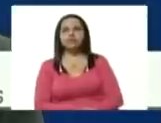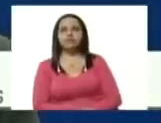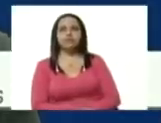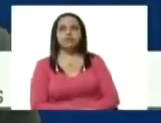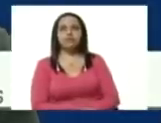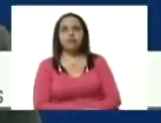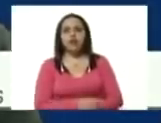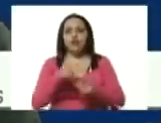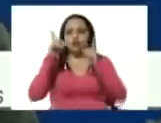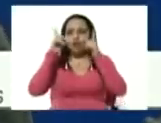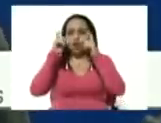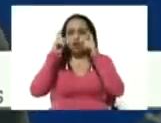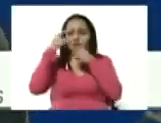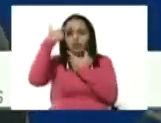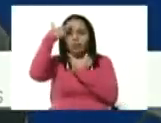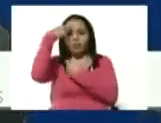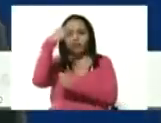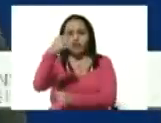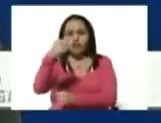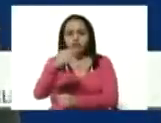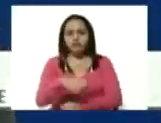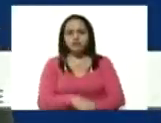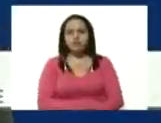fotógrafo profesional